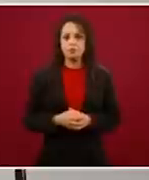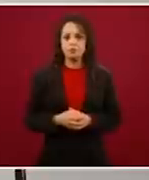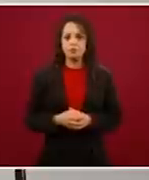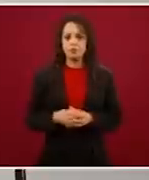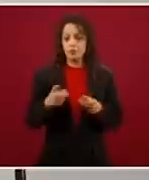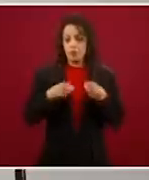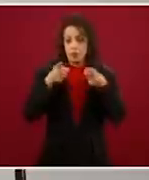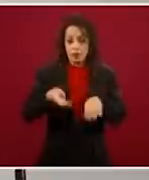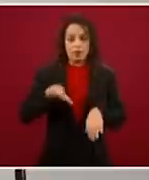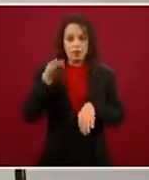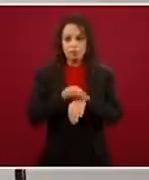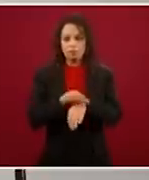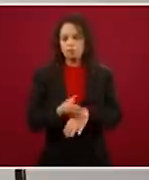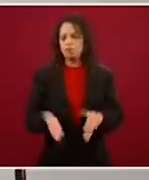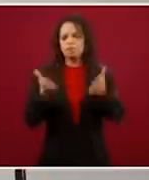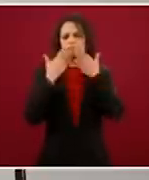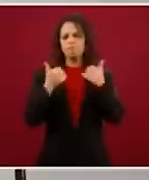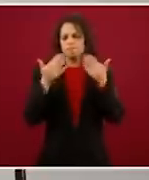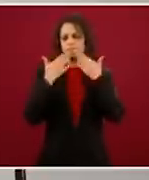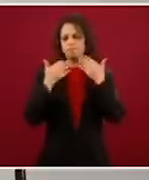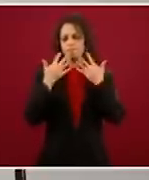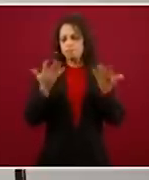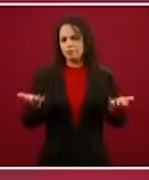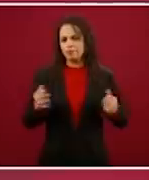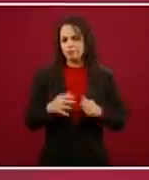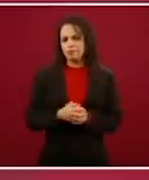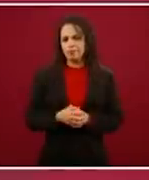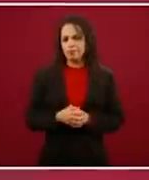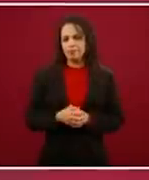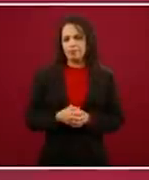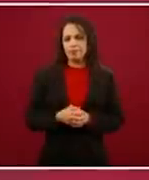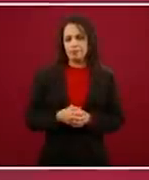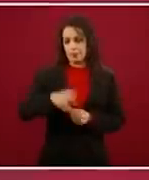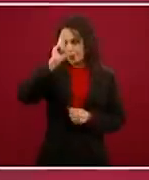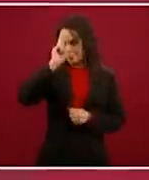represalias, prohibido prohibir,